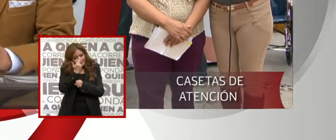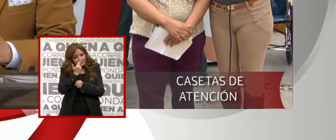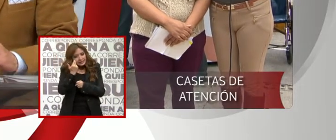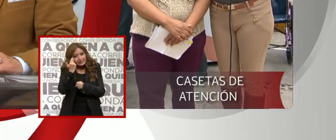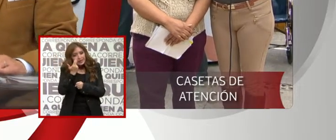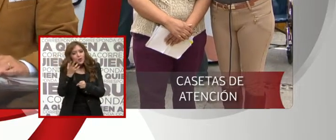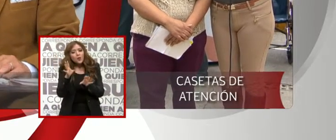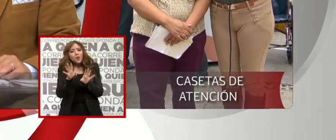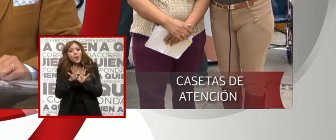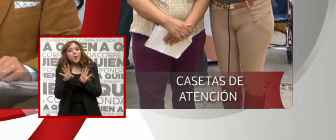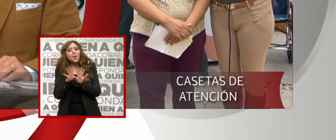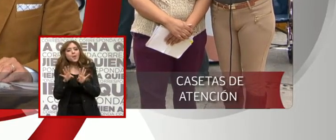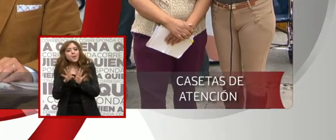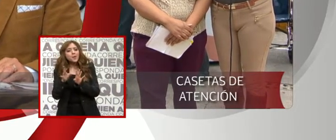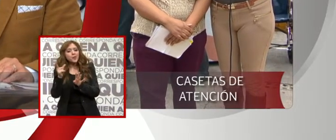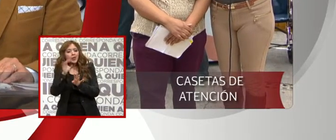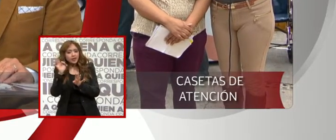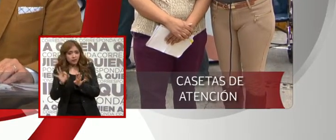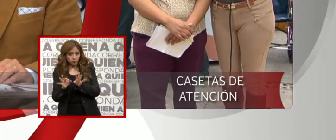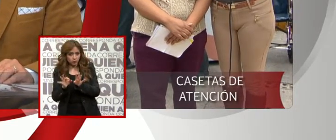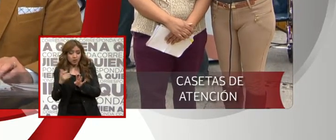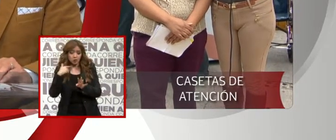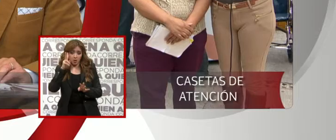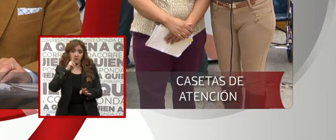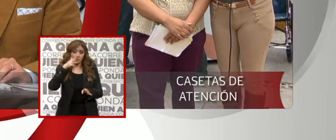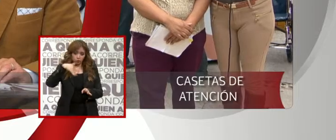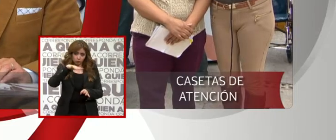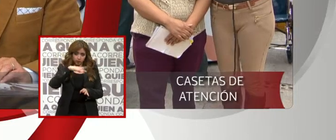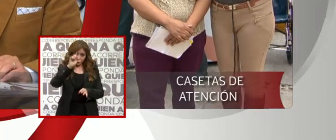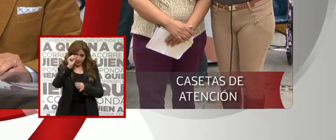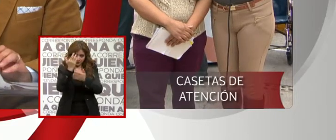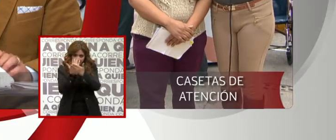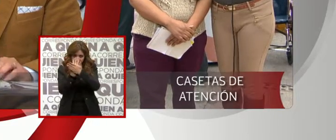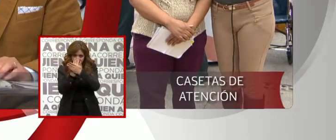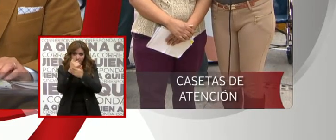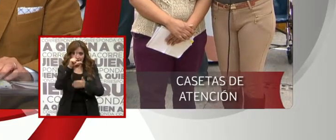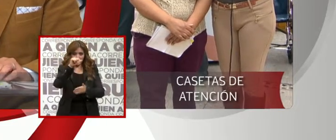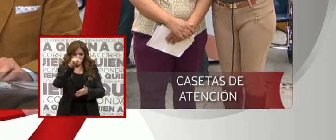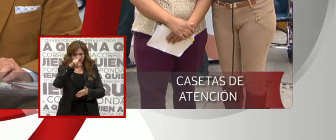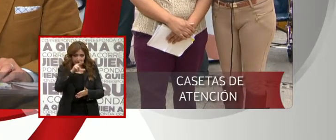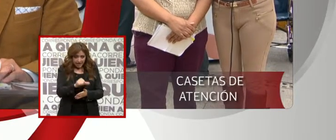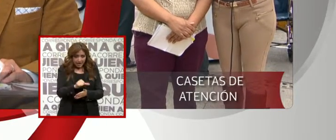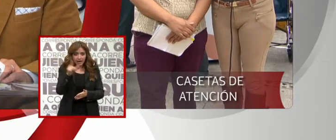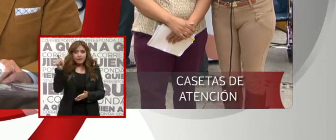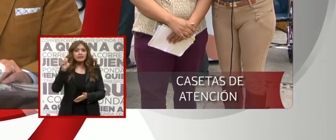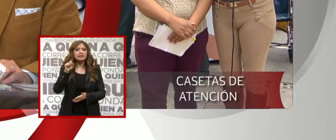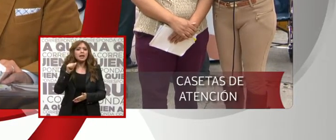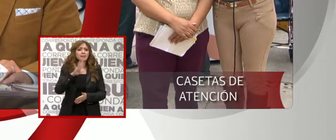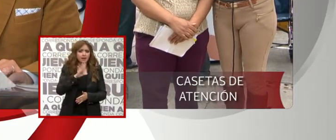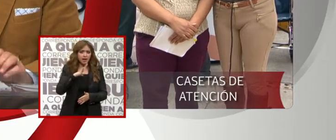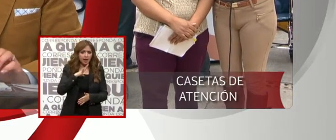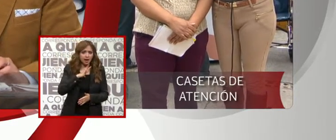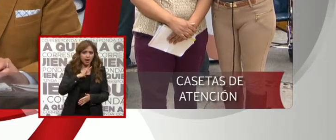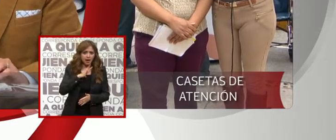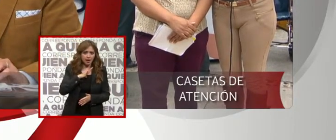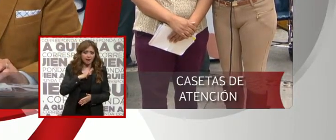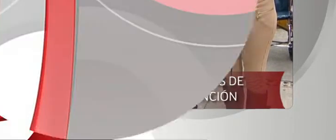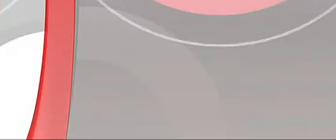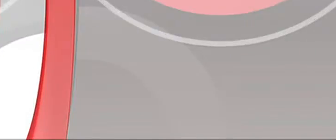dónde está el secreto. Deja buscar apoyo con ello. Aguántame, Lina, porque está acompañando. ¿Samia ya está en posición?